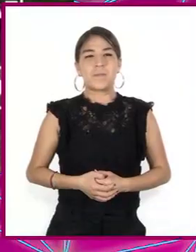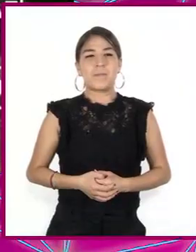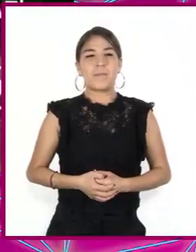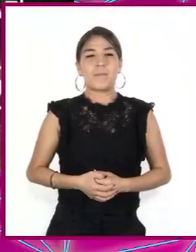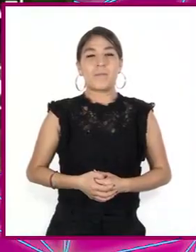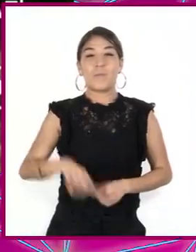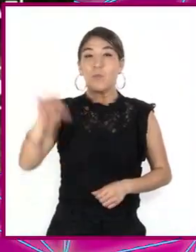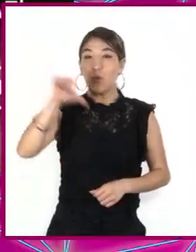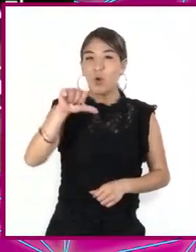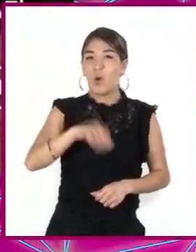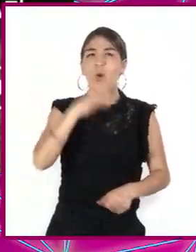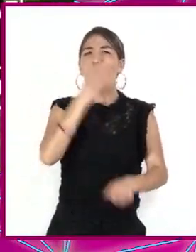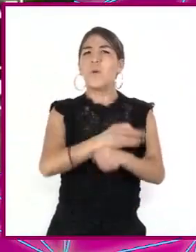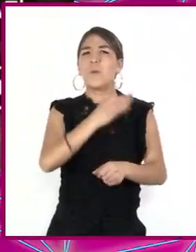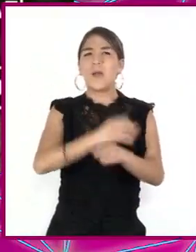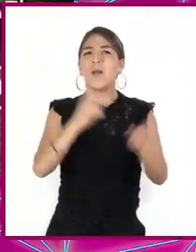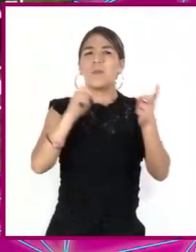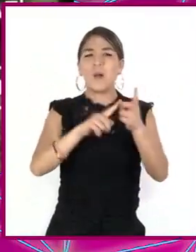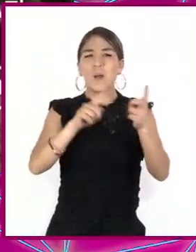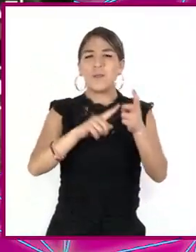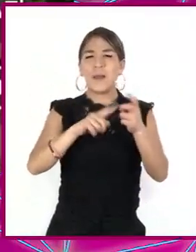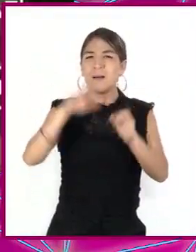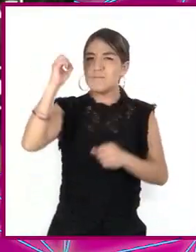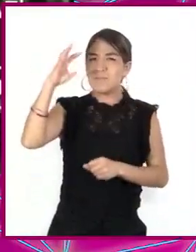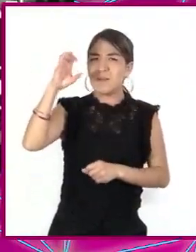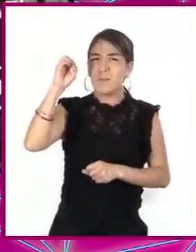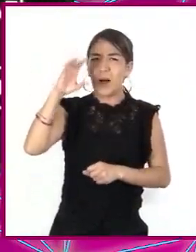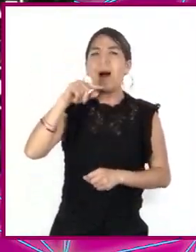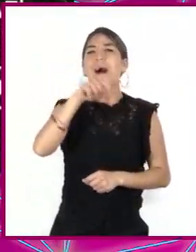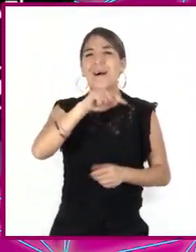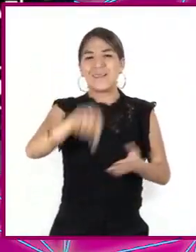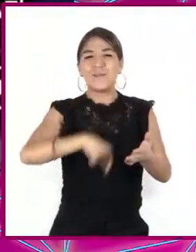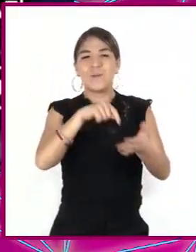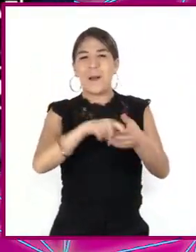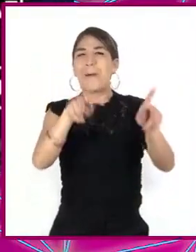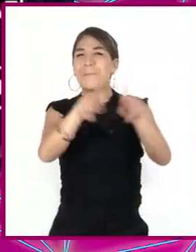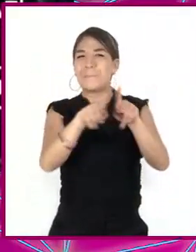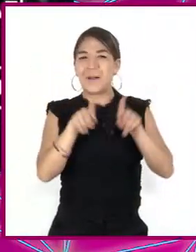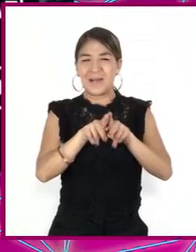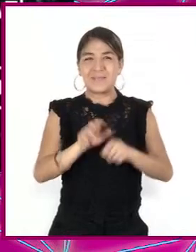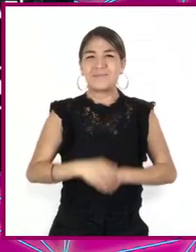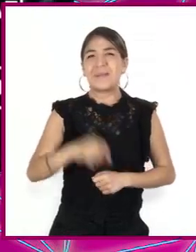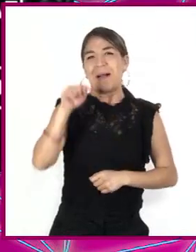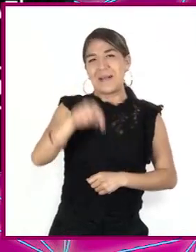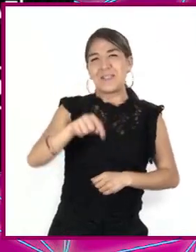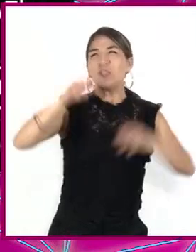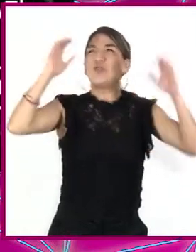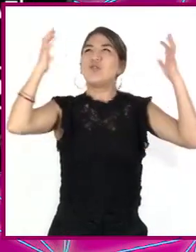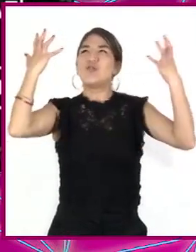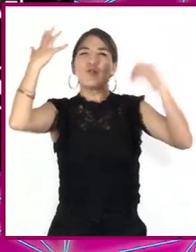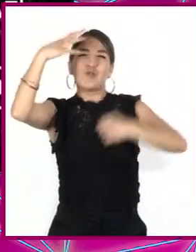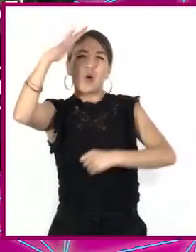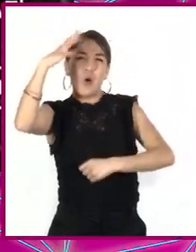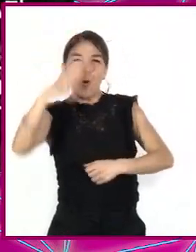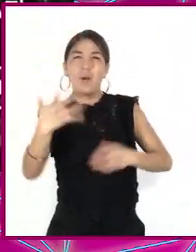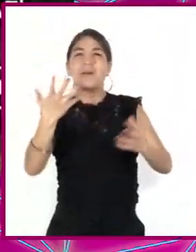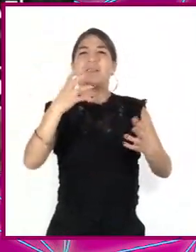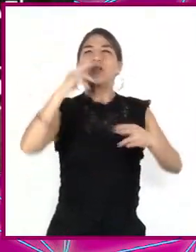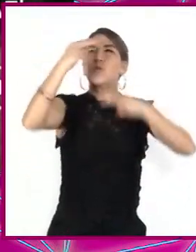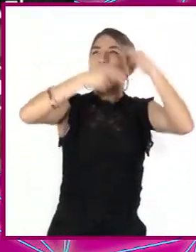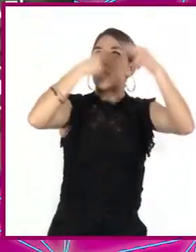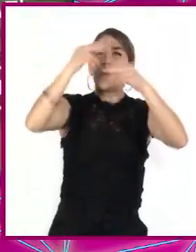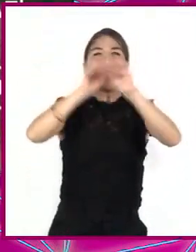Hoy estoy transmitiendo desde el parque. Tenemos una tarde soleada y despejada de